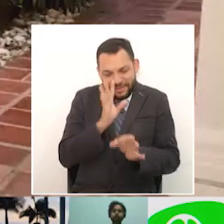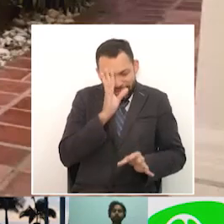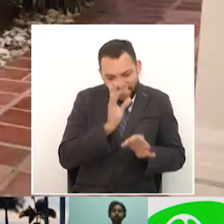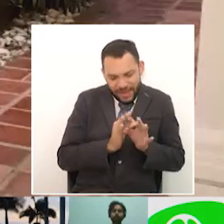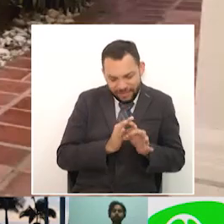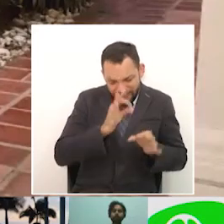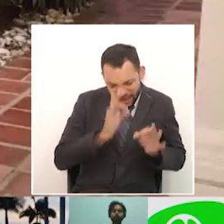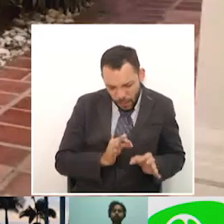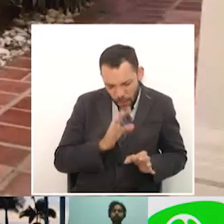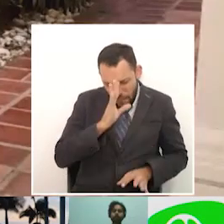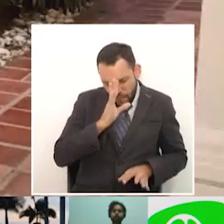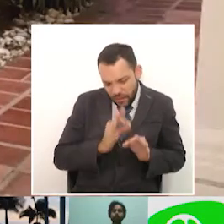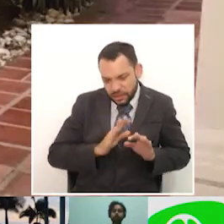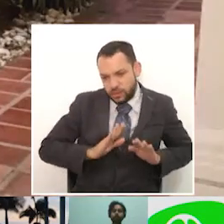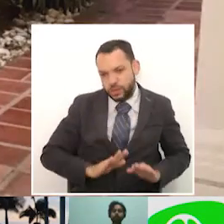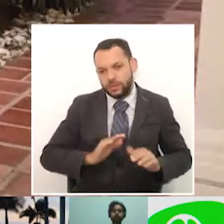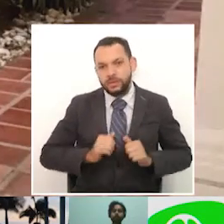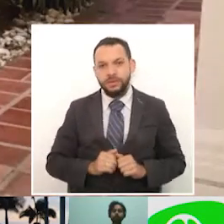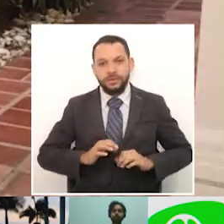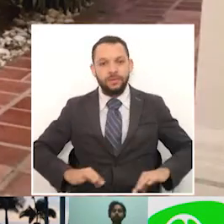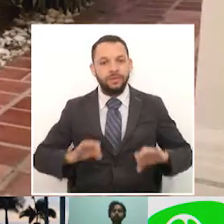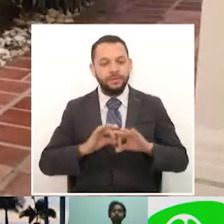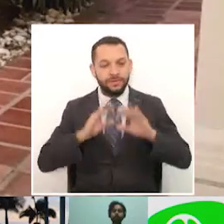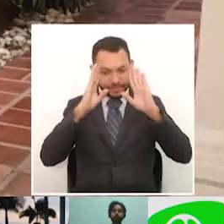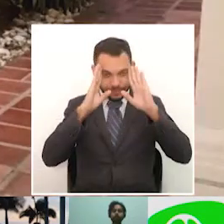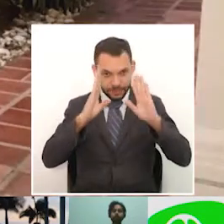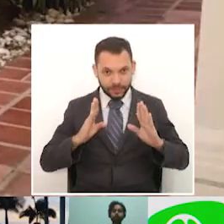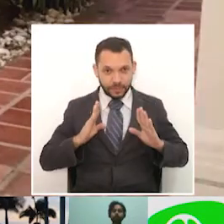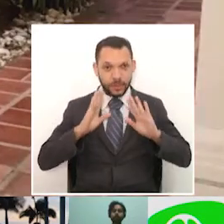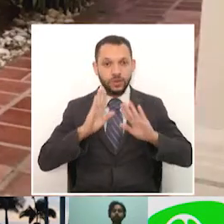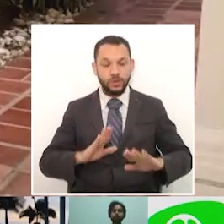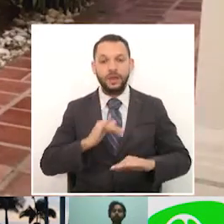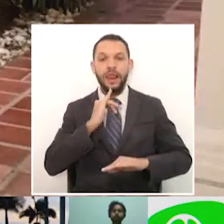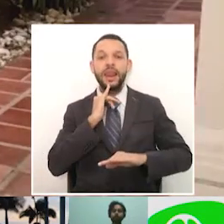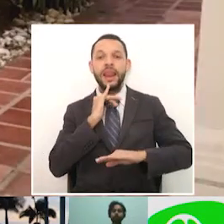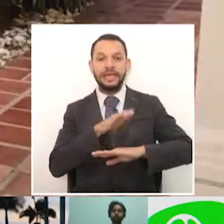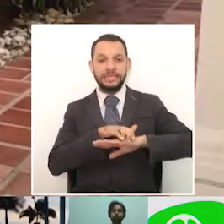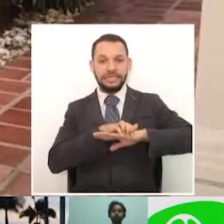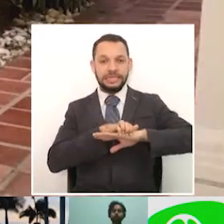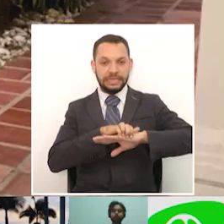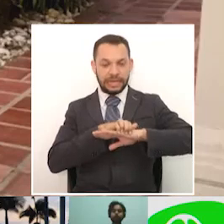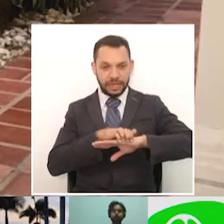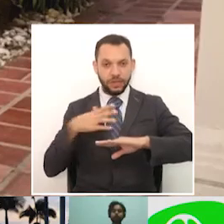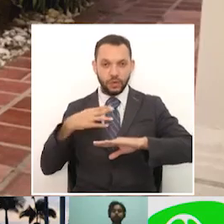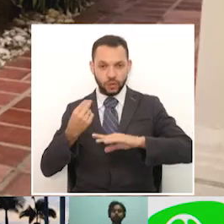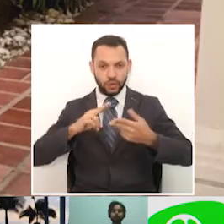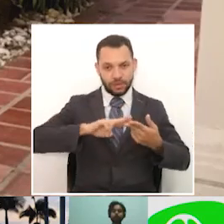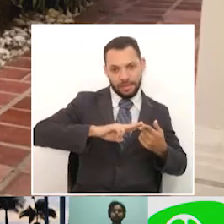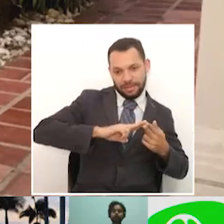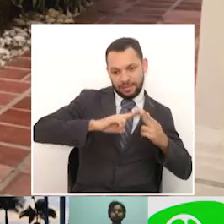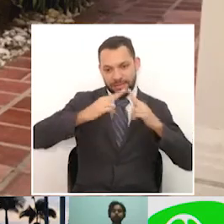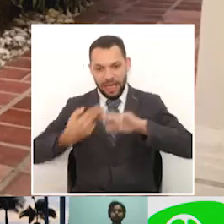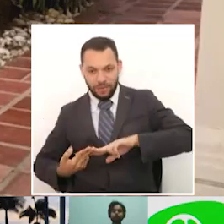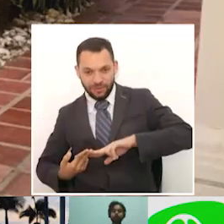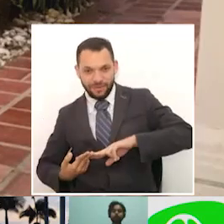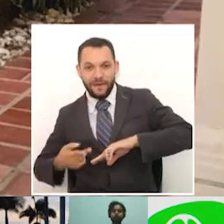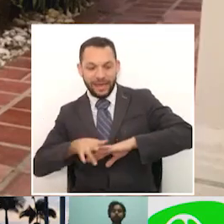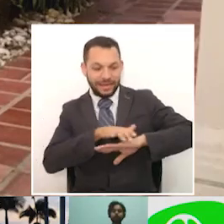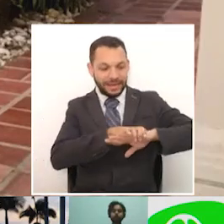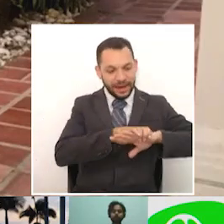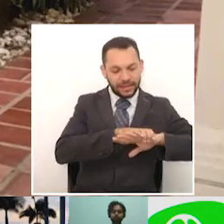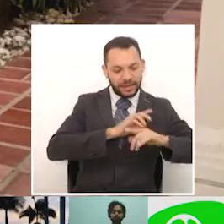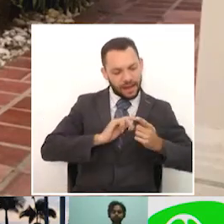fe. Entonces, vamos a estar muy atentos. El programa es en inglés, pero vamos a hacer la traducción para que ustedes entiendan